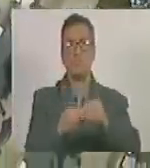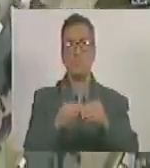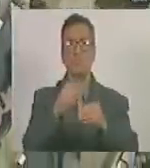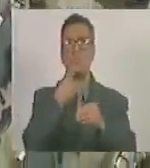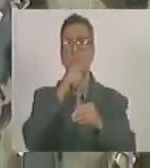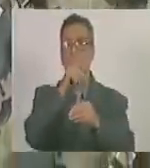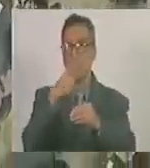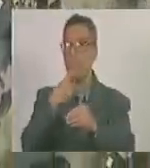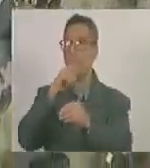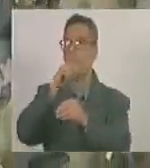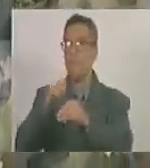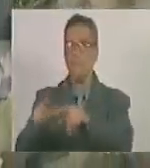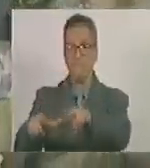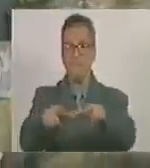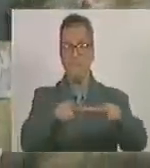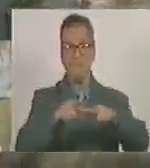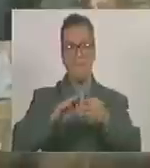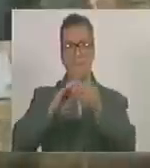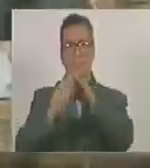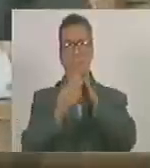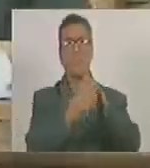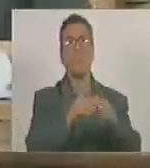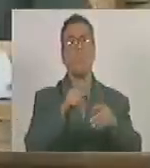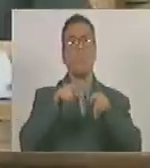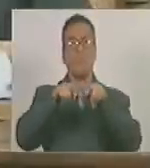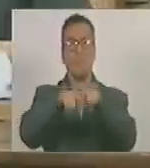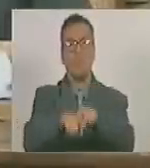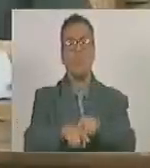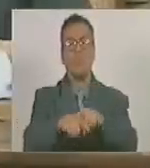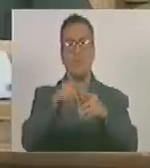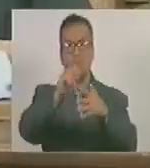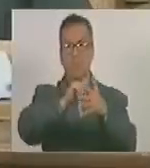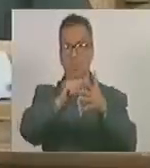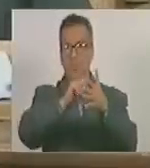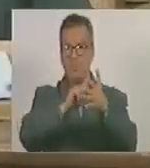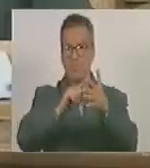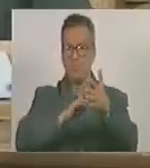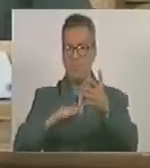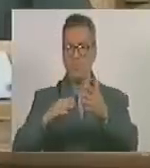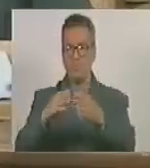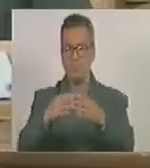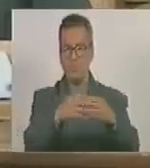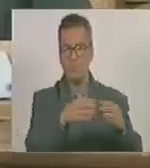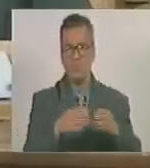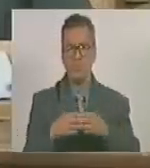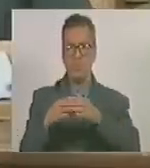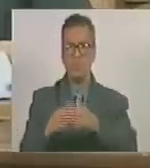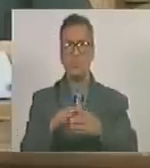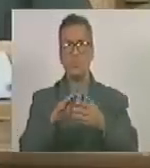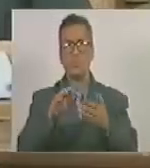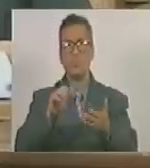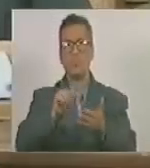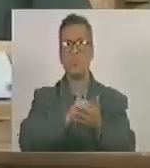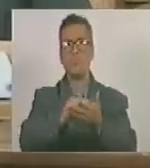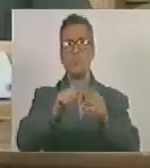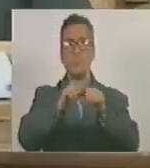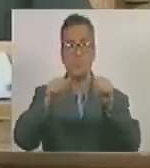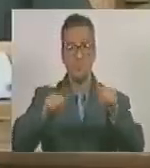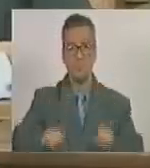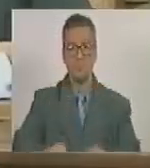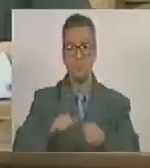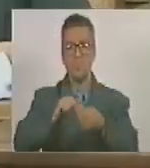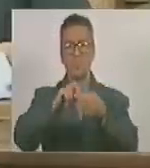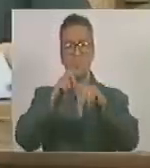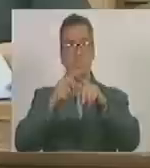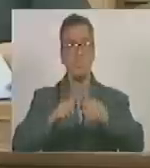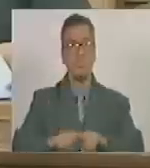censo demográfico de la comunidad dentro de los parámetros y coordinación con el Sistema